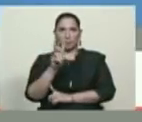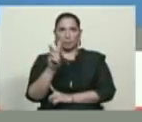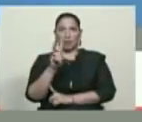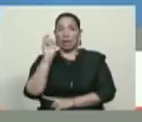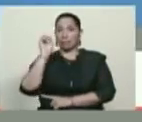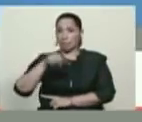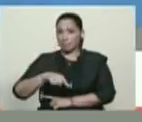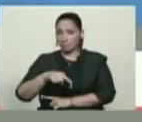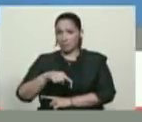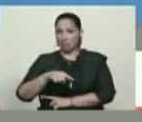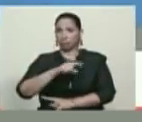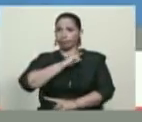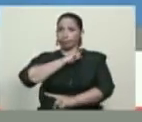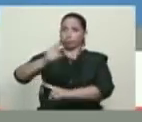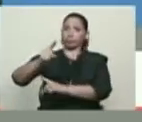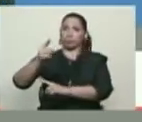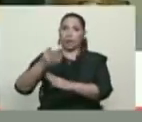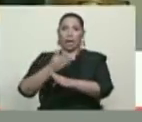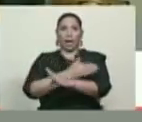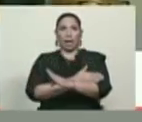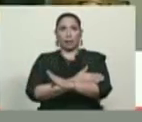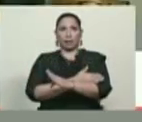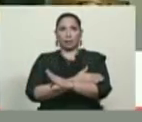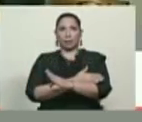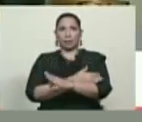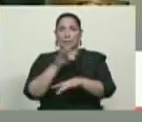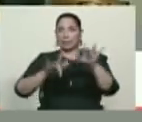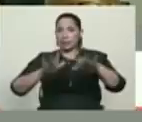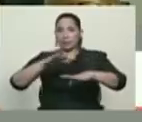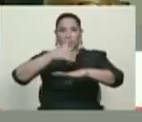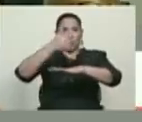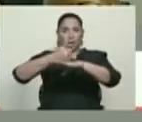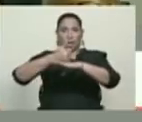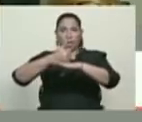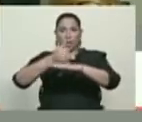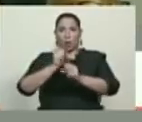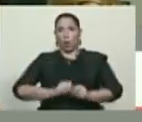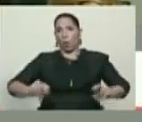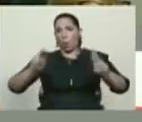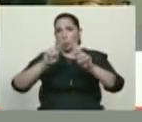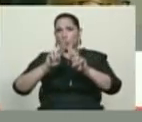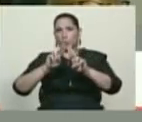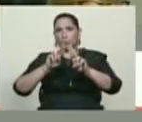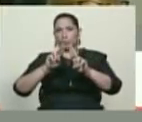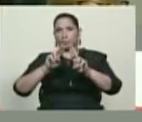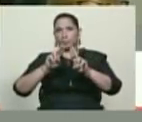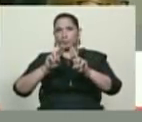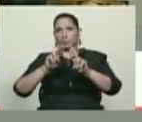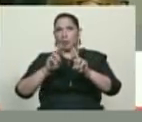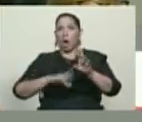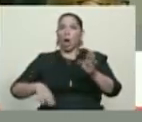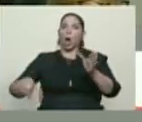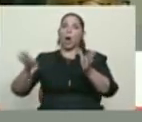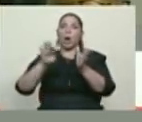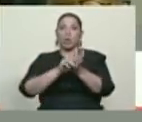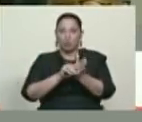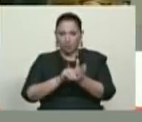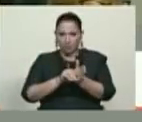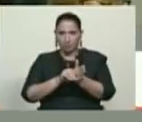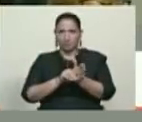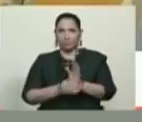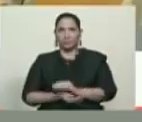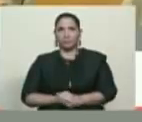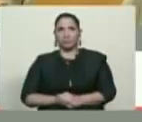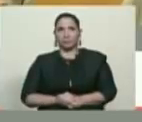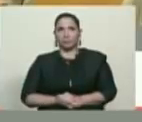también denunciado ante el secretario general Antonio Guterres que de nuevo está en marcha